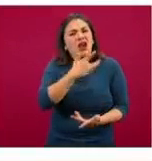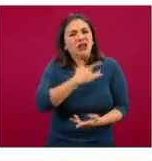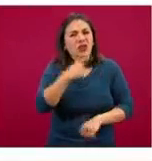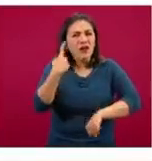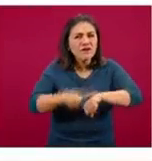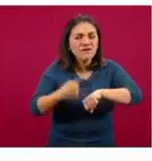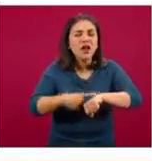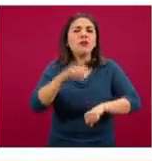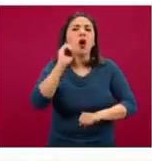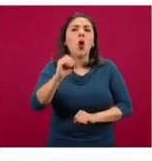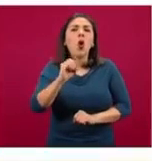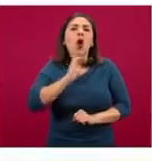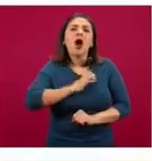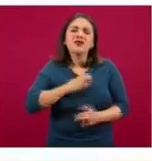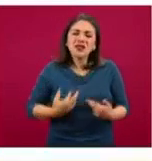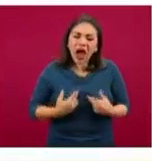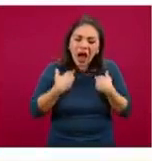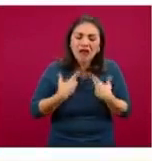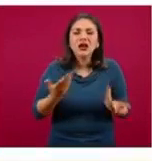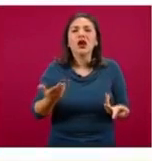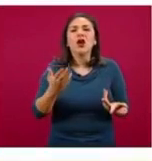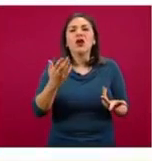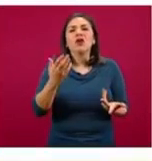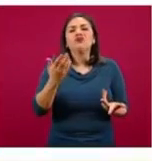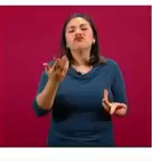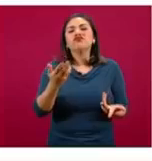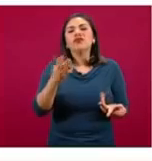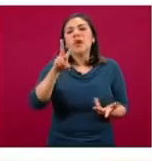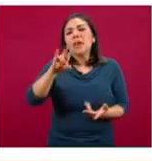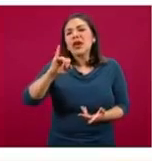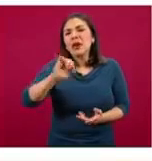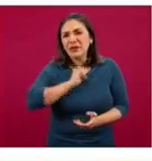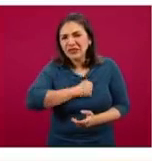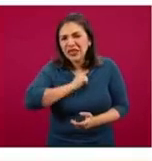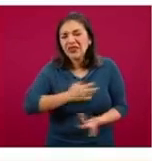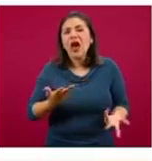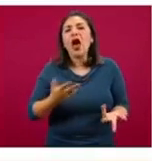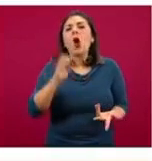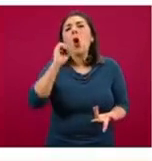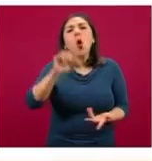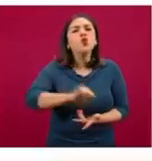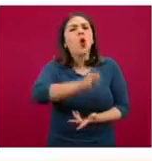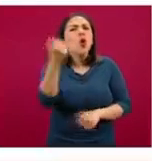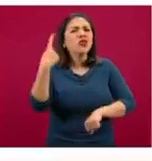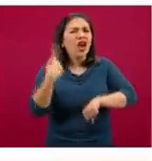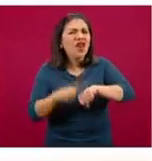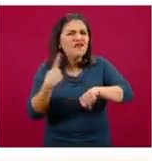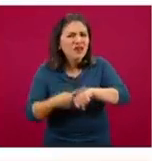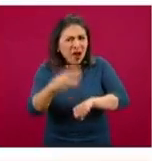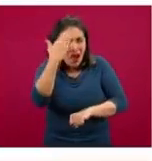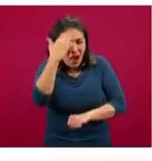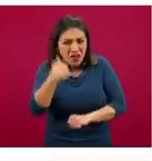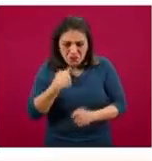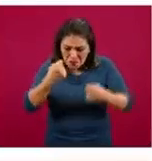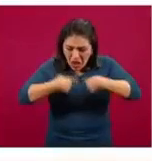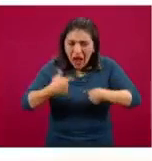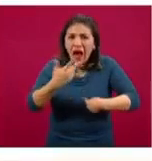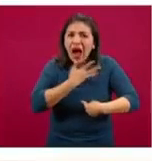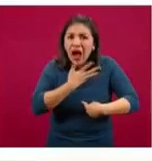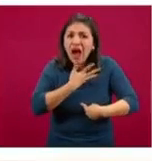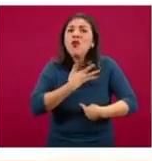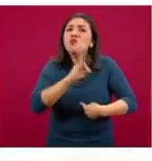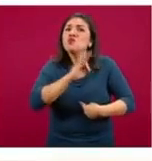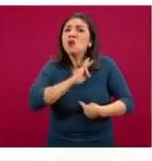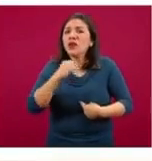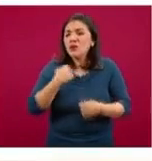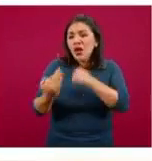cardíacas, inmunodepresión, específicamente VIH-Sida o alguna otra enfermedad o comorbilidad que en su momento